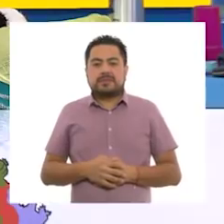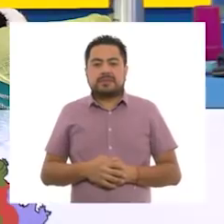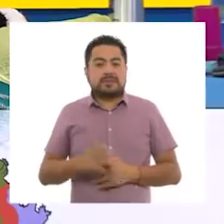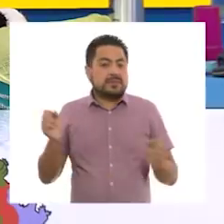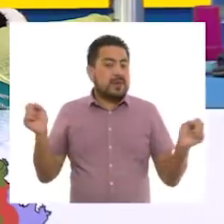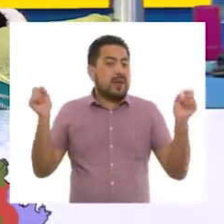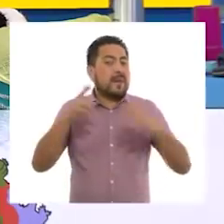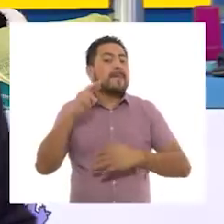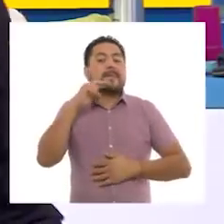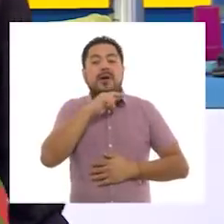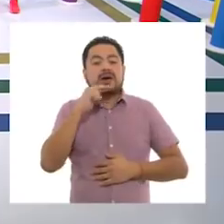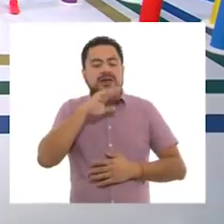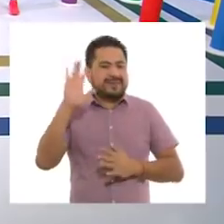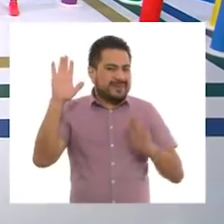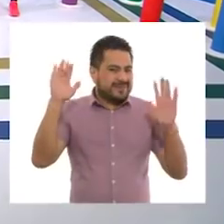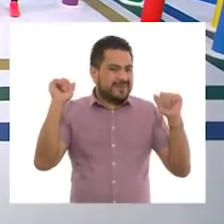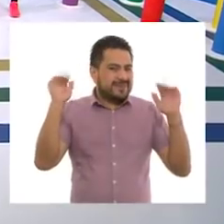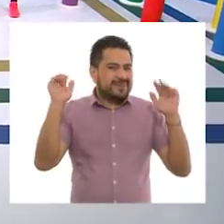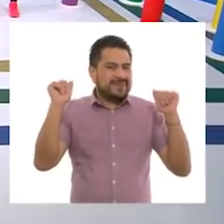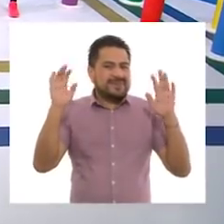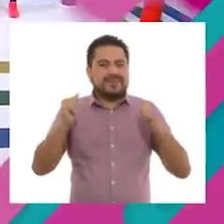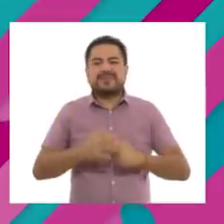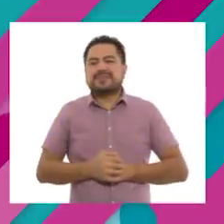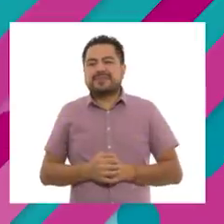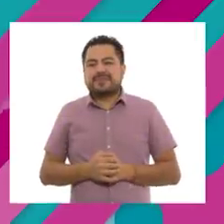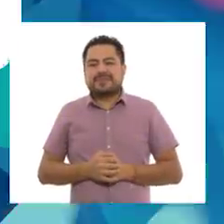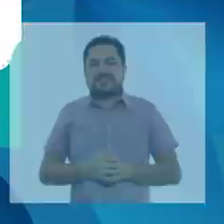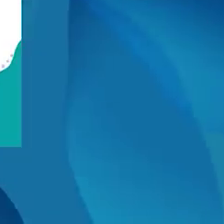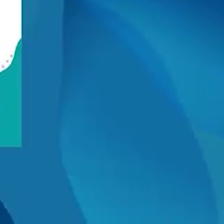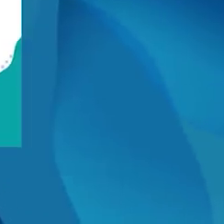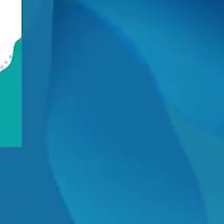¡Hasta la próxima! ¡Adiós! ¡Adiós!